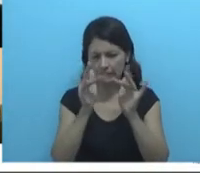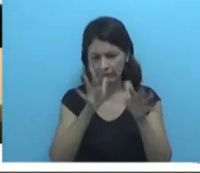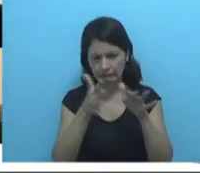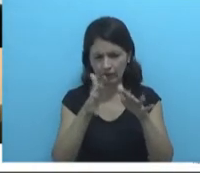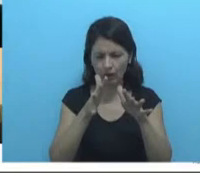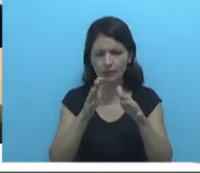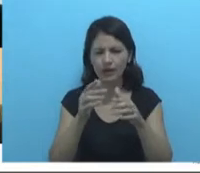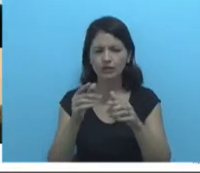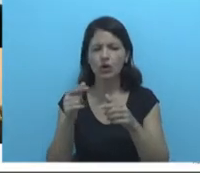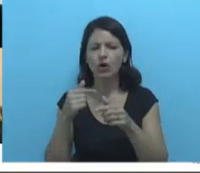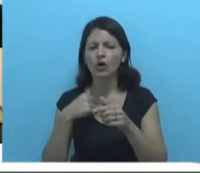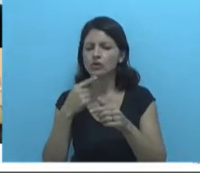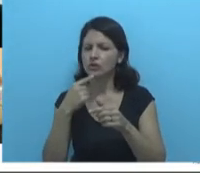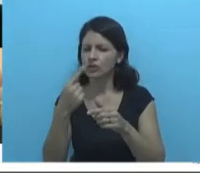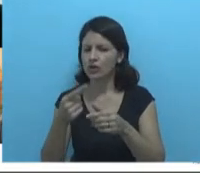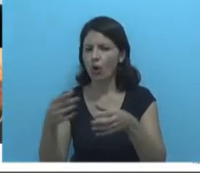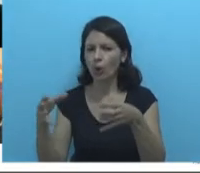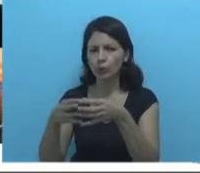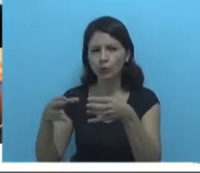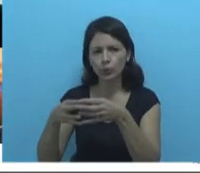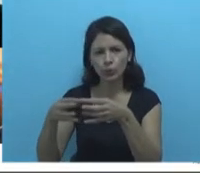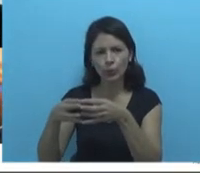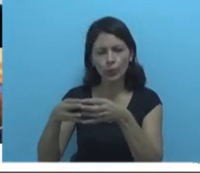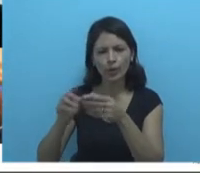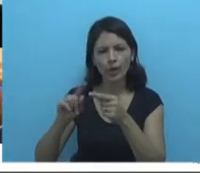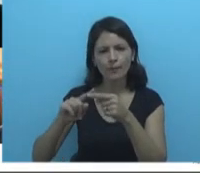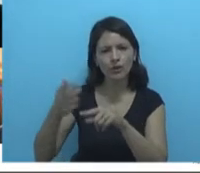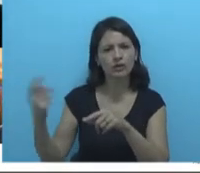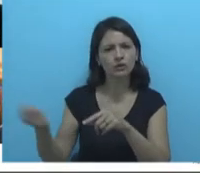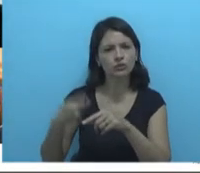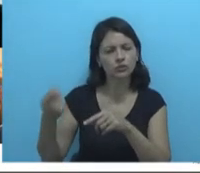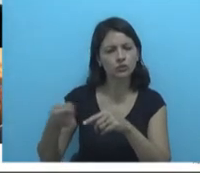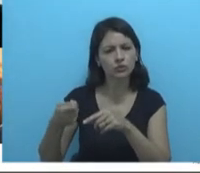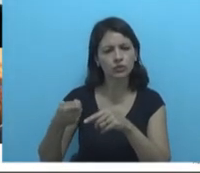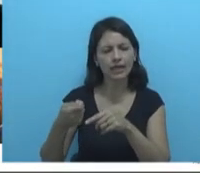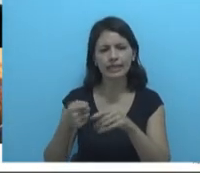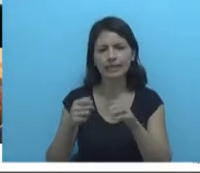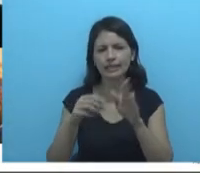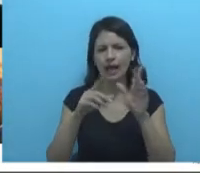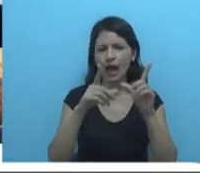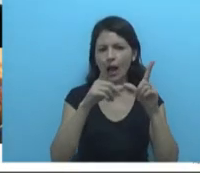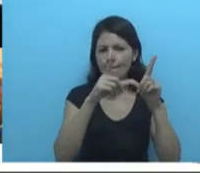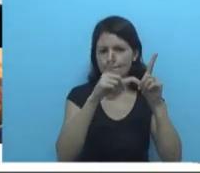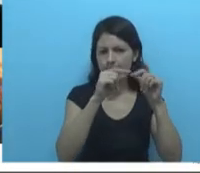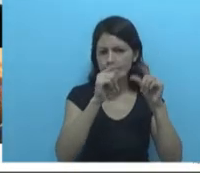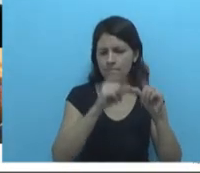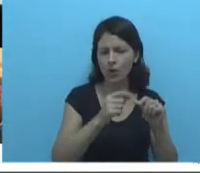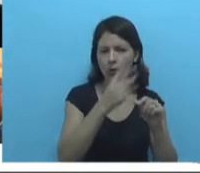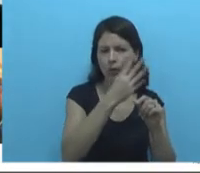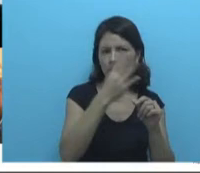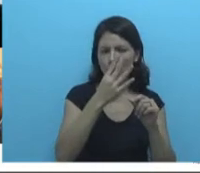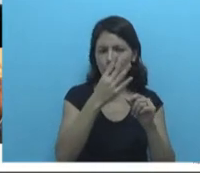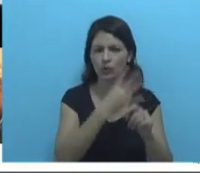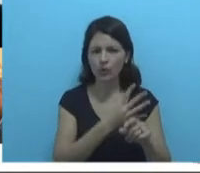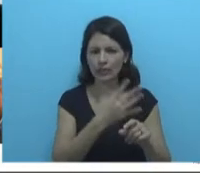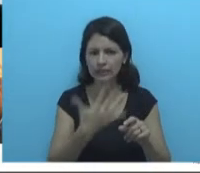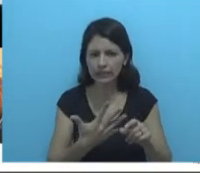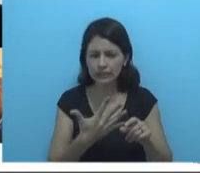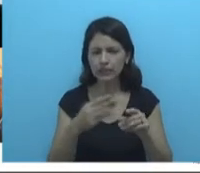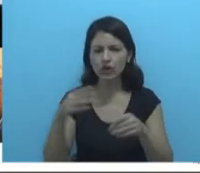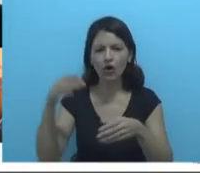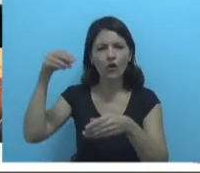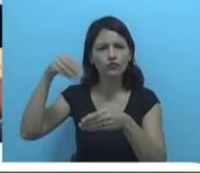de declaración números 44 y 45. Bien,